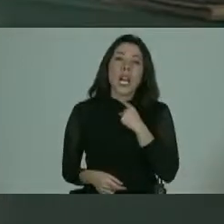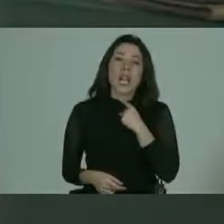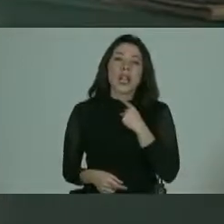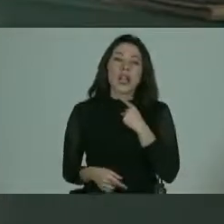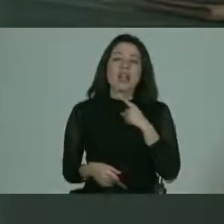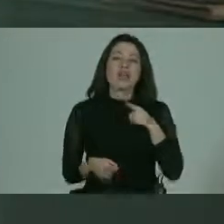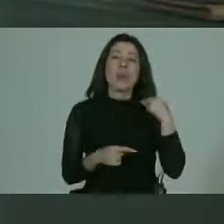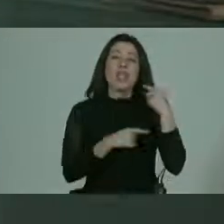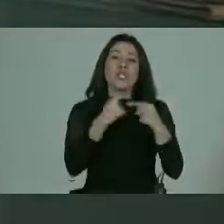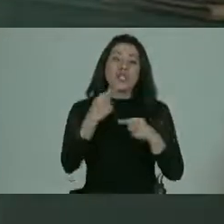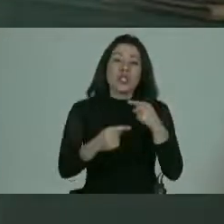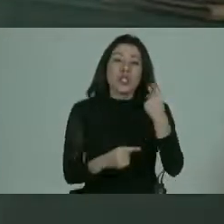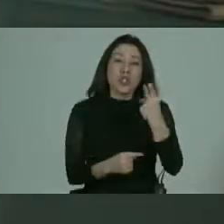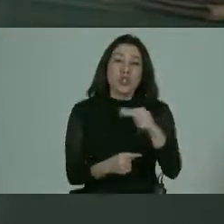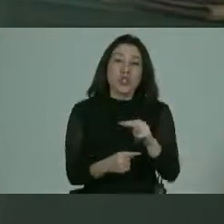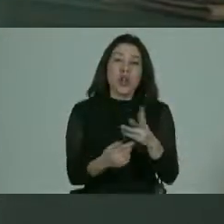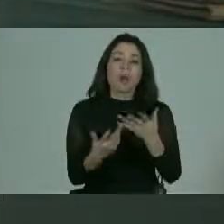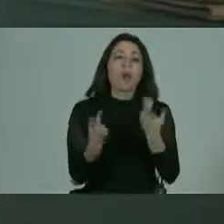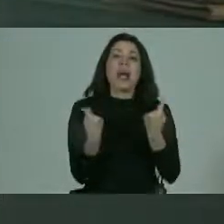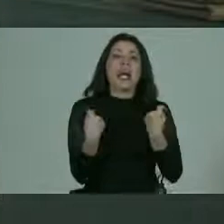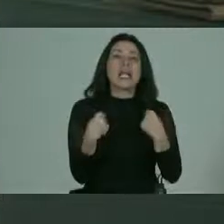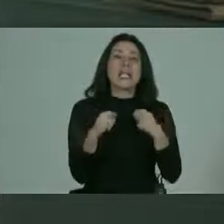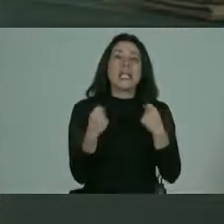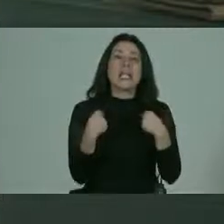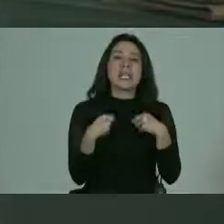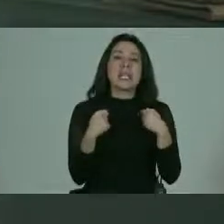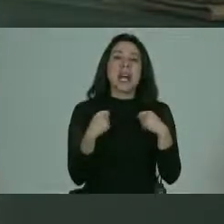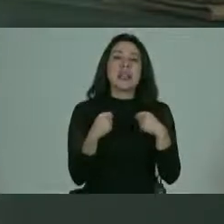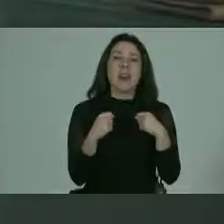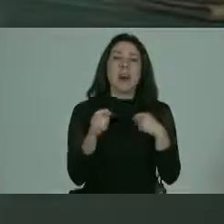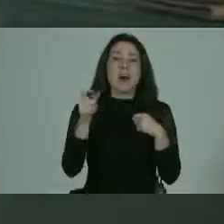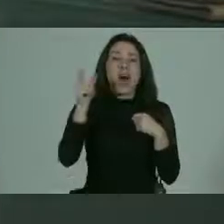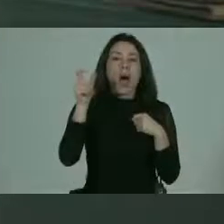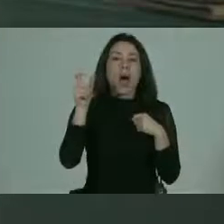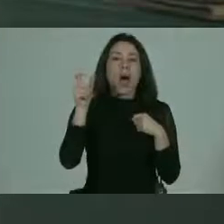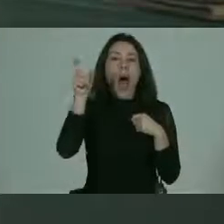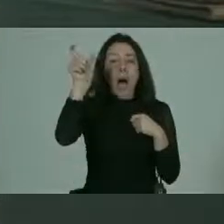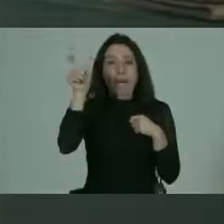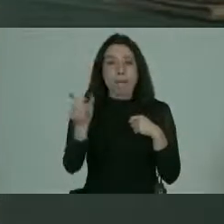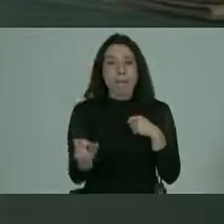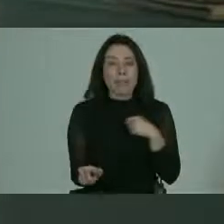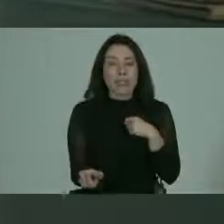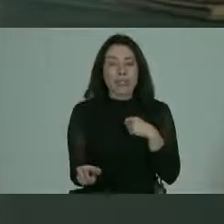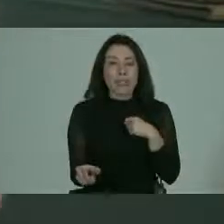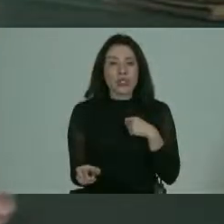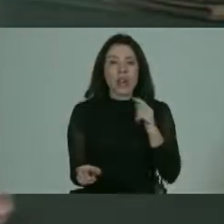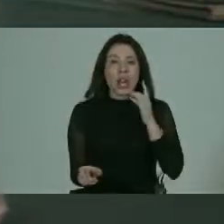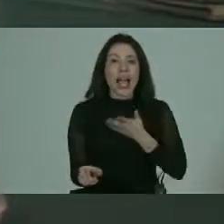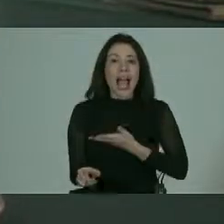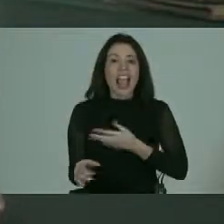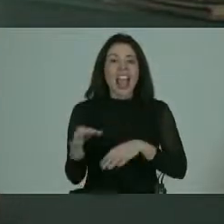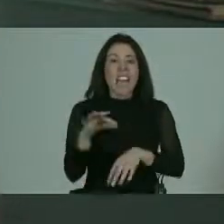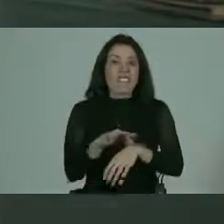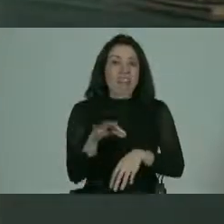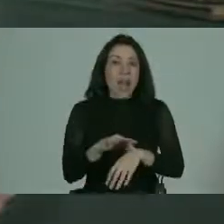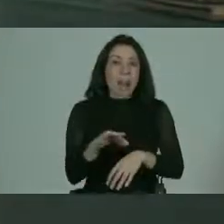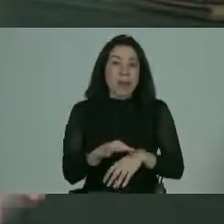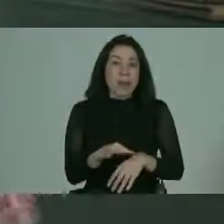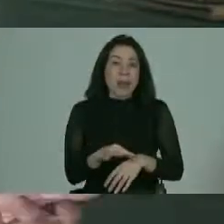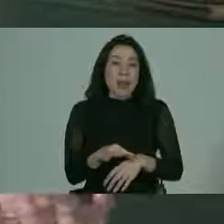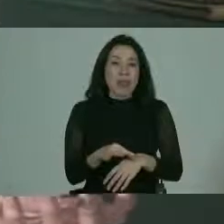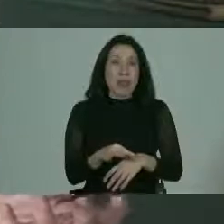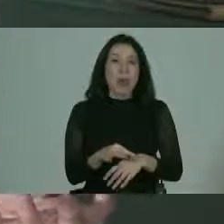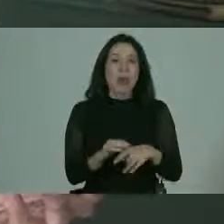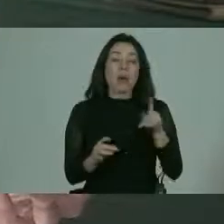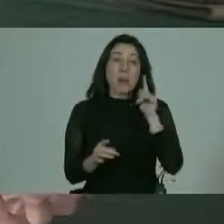biografía y que probar porque tratamos a paciente haya personas que tienen enfermedades pero aunque tengan la